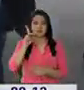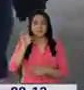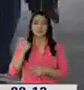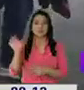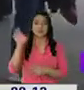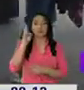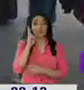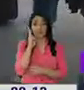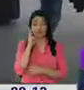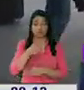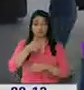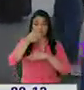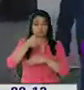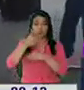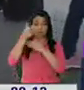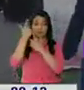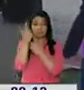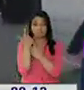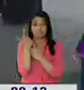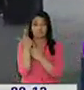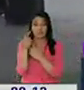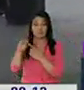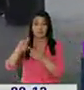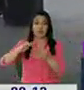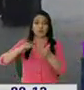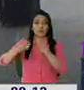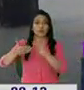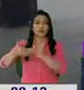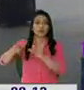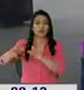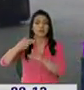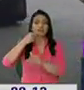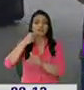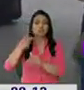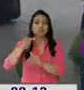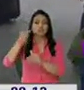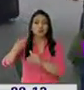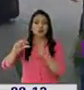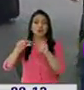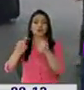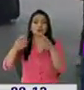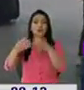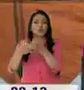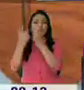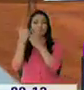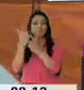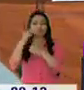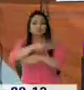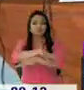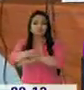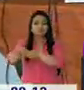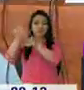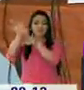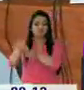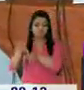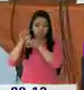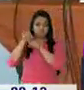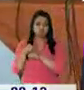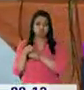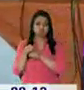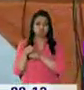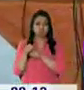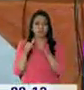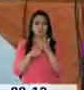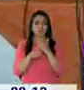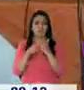dos subtenientes de las Fuerzas Armadas fueron retenidos contra su voluntad por un grupo armado irregular dentro de la comunidad Shuar, según informó